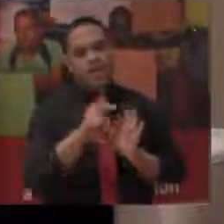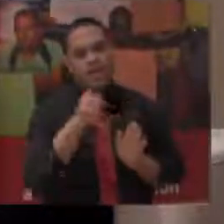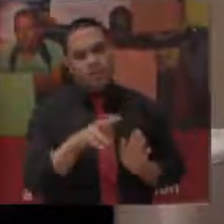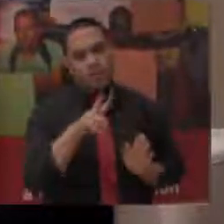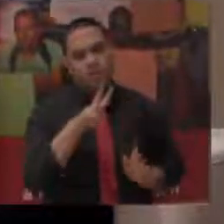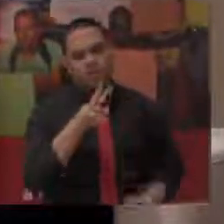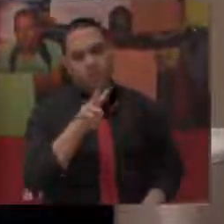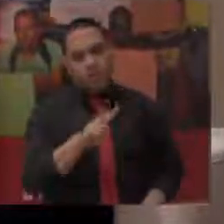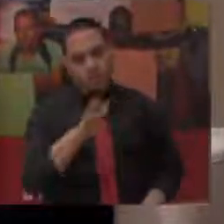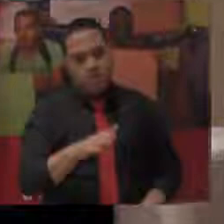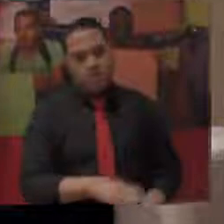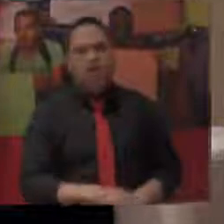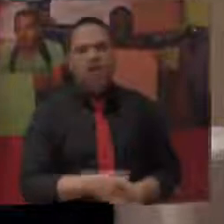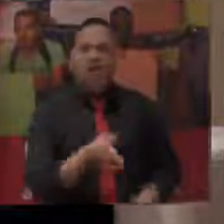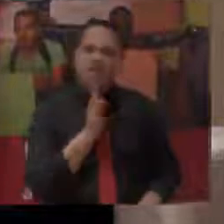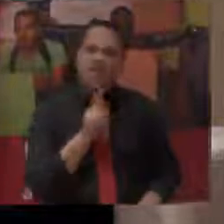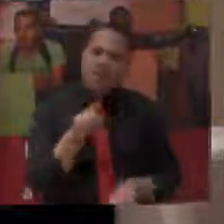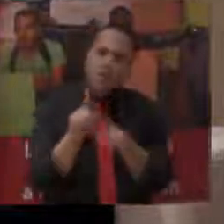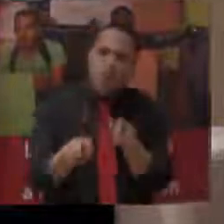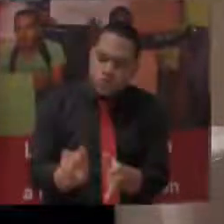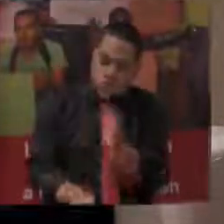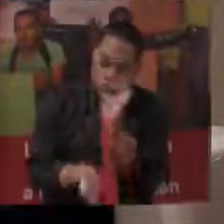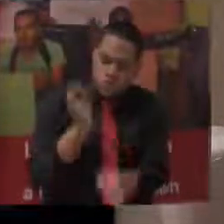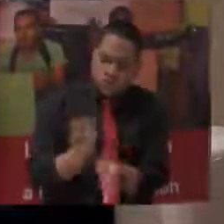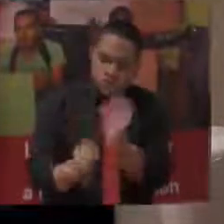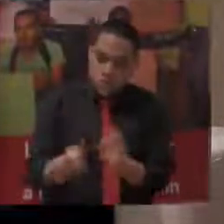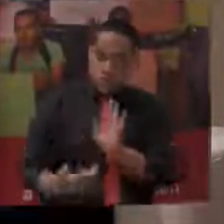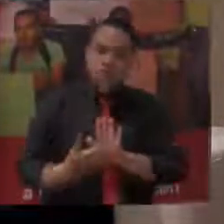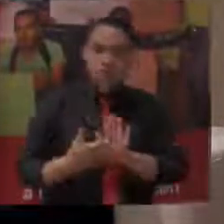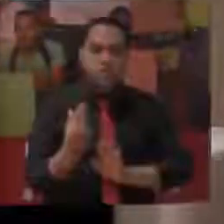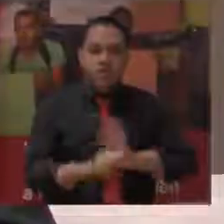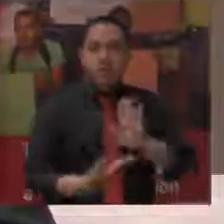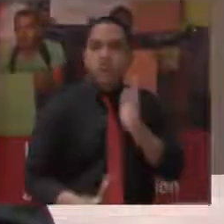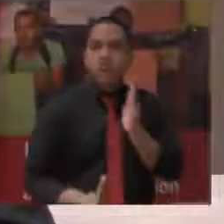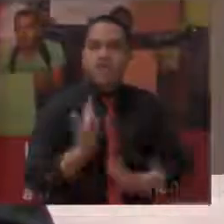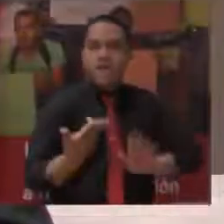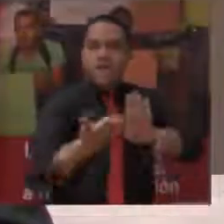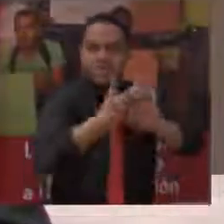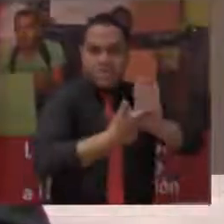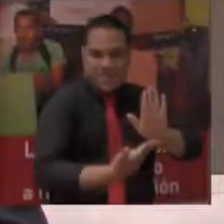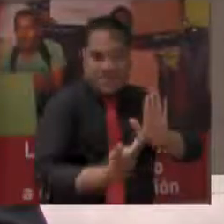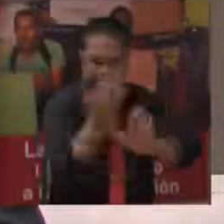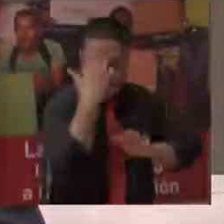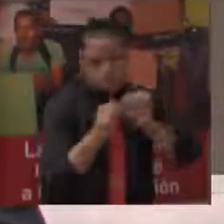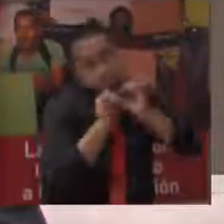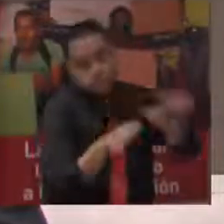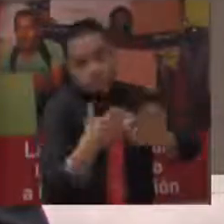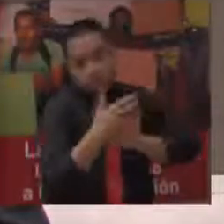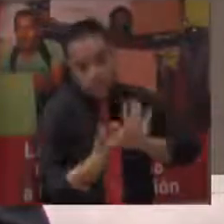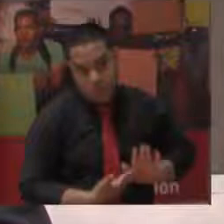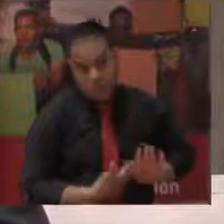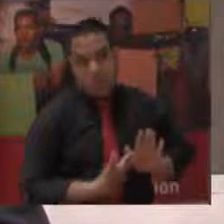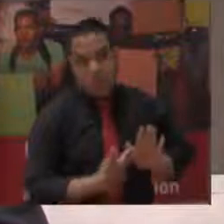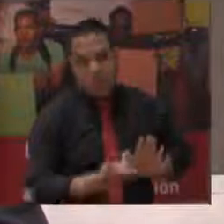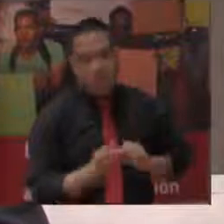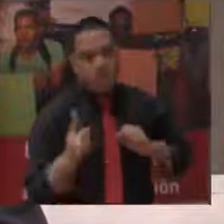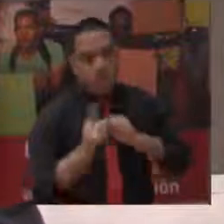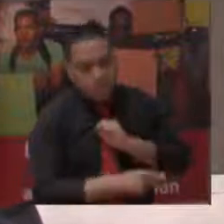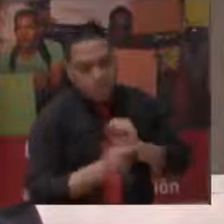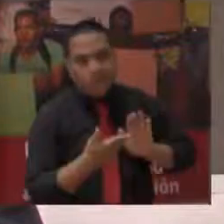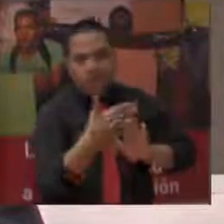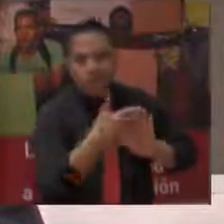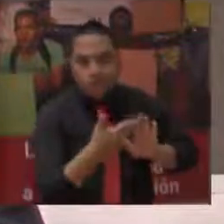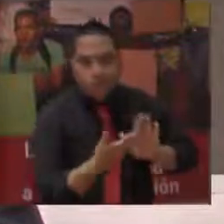aquellos jueces que van a emitir las sentencias y que están emitiendo las sentencias condenatorias en